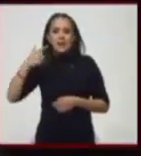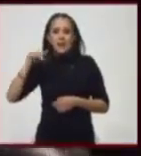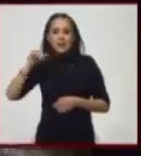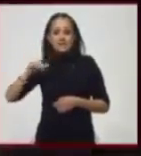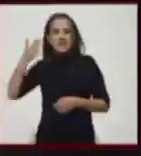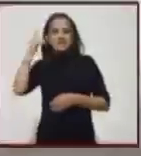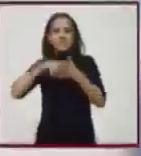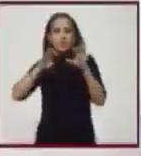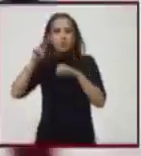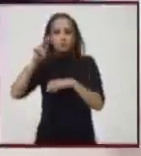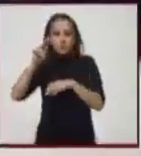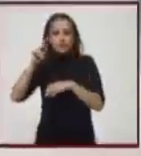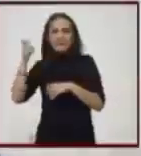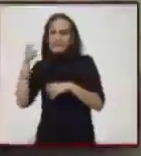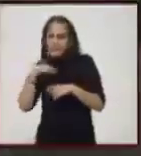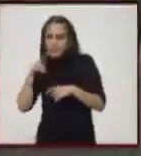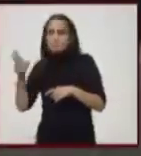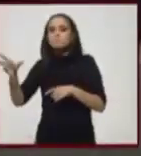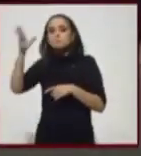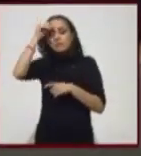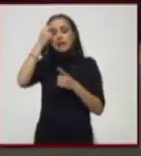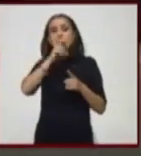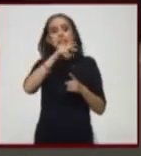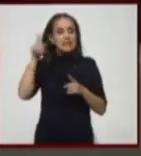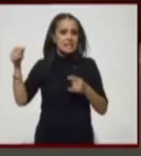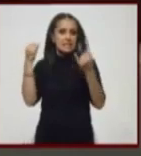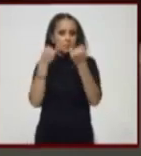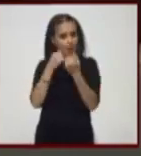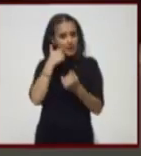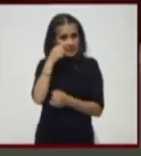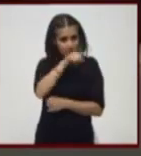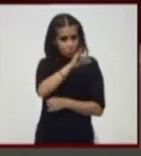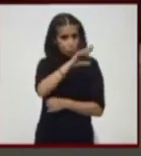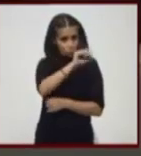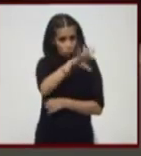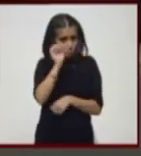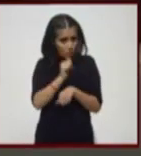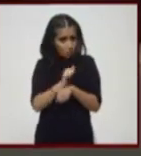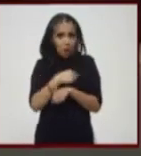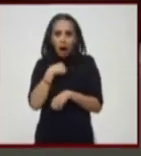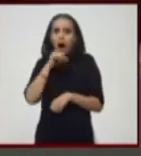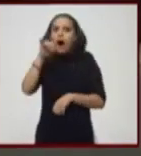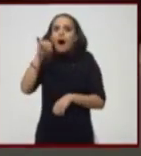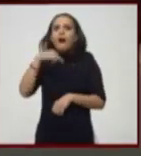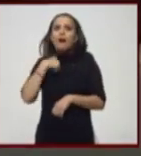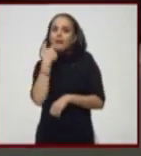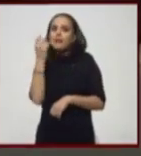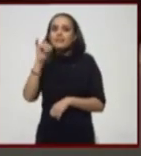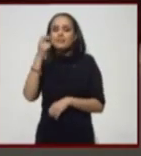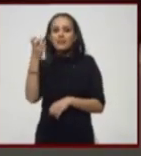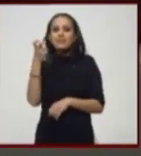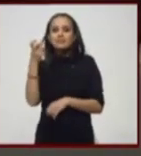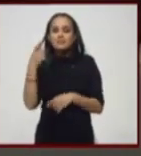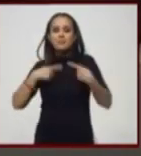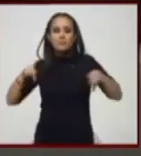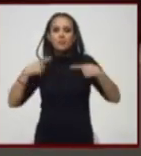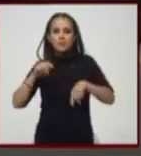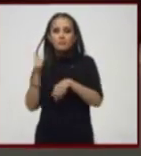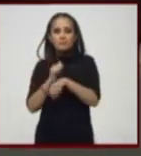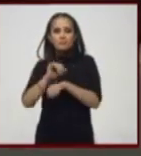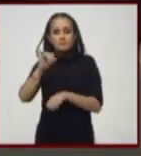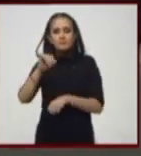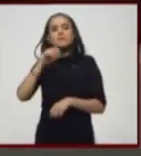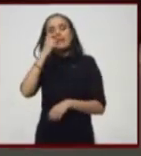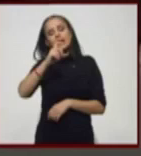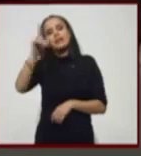poseen sufrimientos y cuando me llamó rama para hacer este montaje con conector dije si yo quiero hacer ese personal y también en ese momento